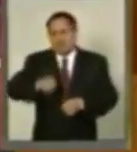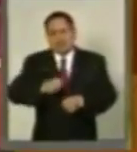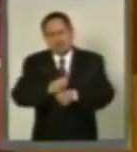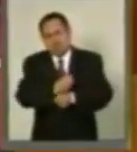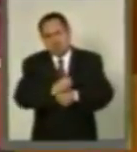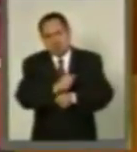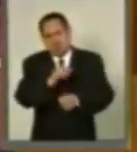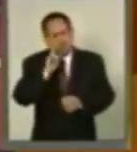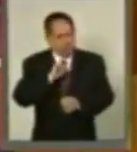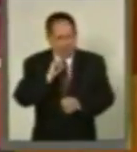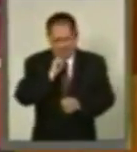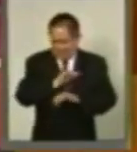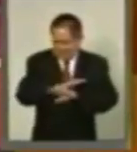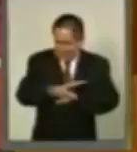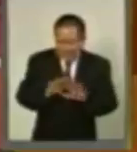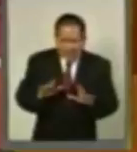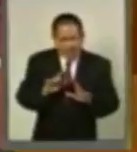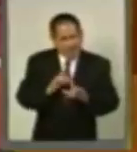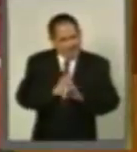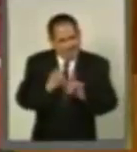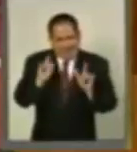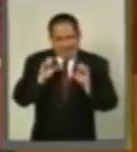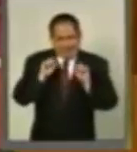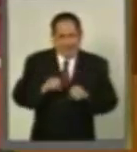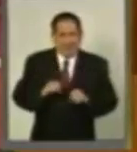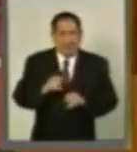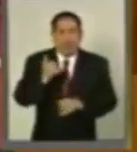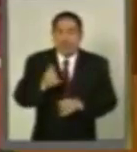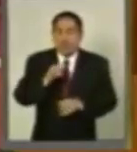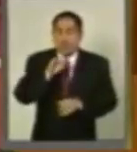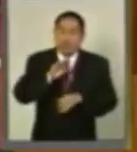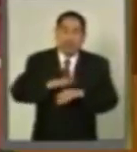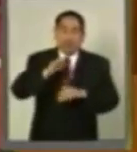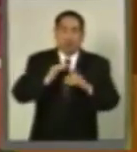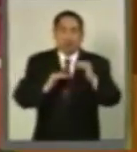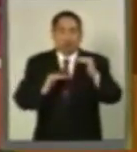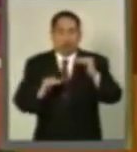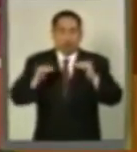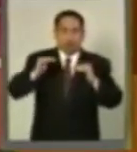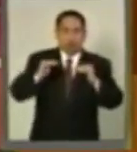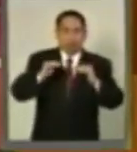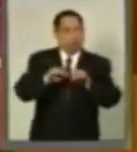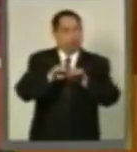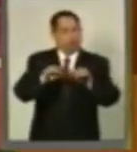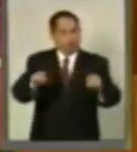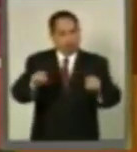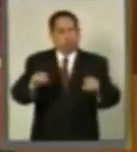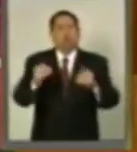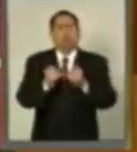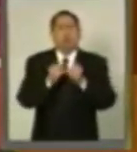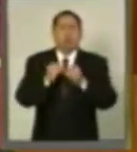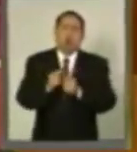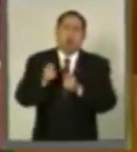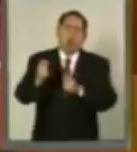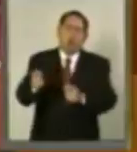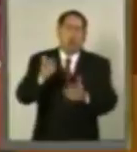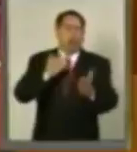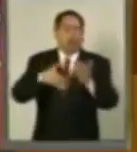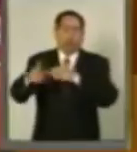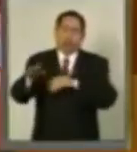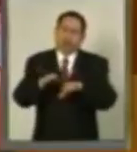las mujeres, así como mayor equidad para lograr también su pleno